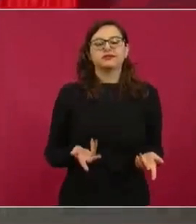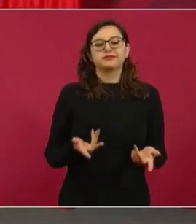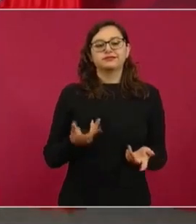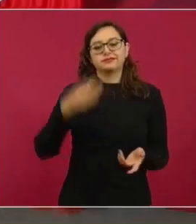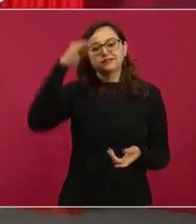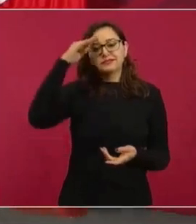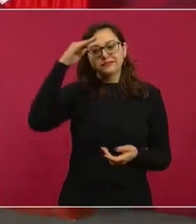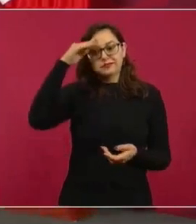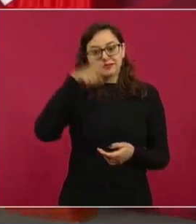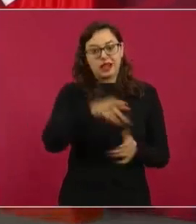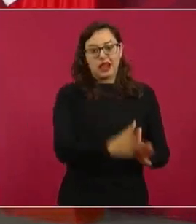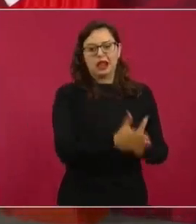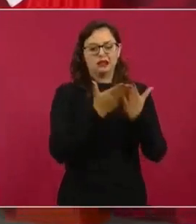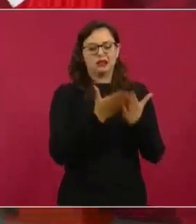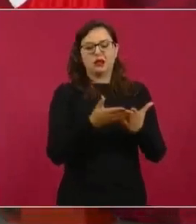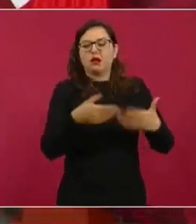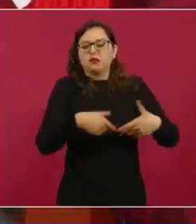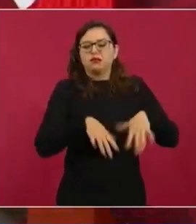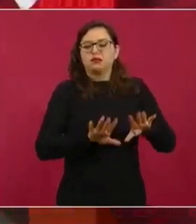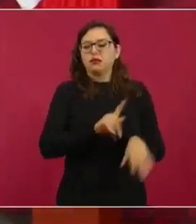iba a analizarlo.